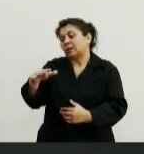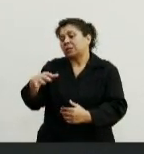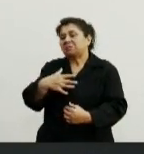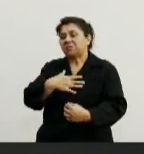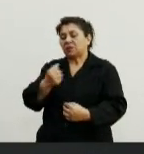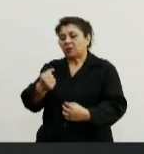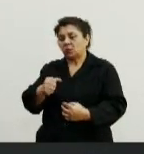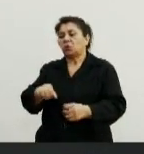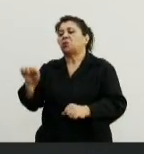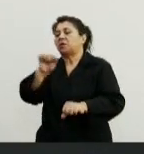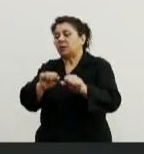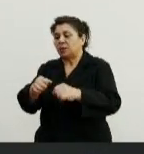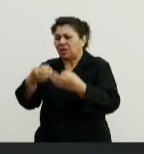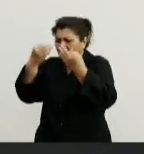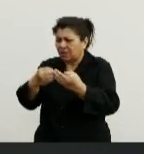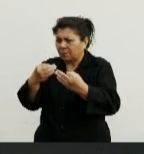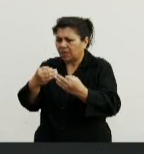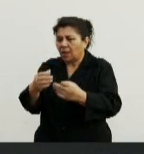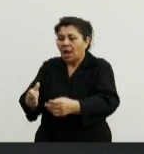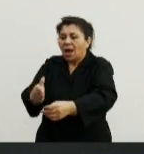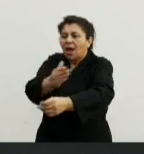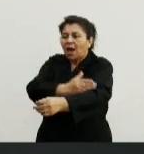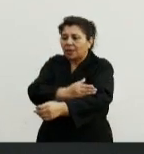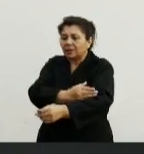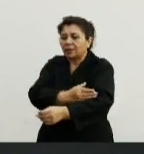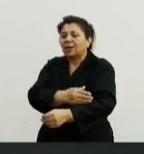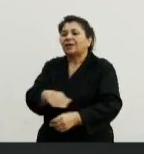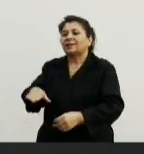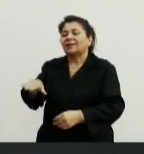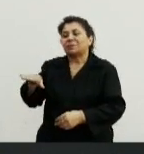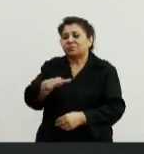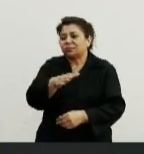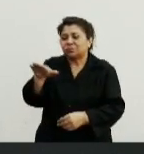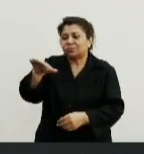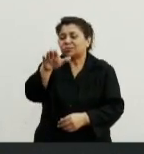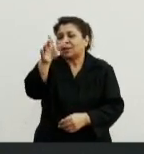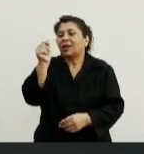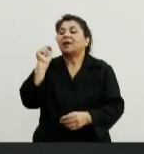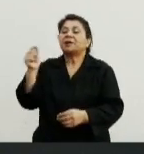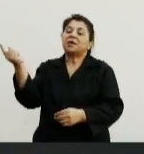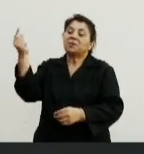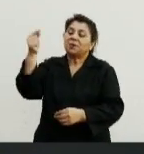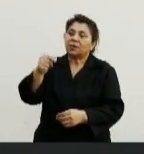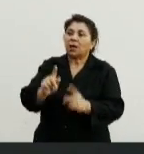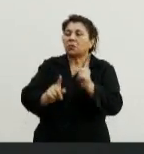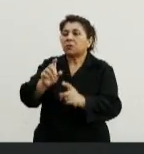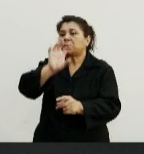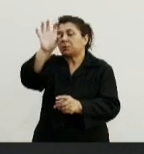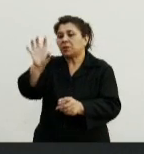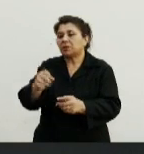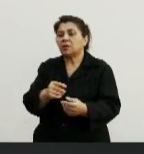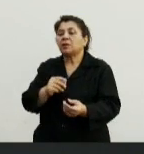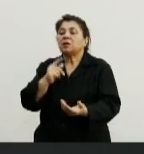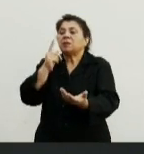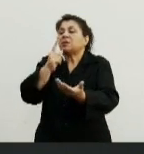preferible antes de aventurarse a recorrer las rutas argentinas y como lo dije hace un rato a veces hay provincias que han se han tomado atribuciones que van más